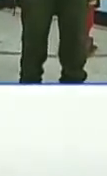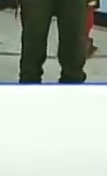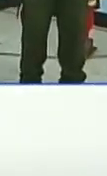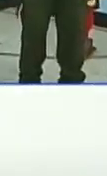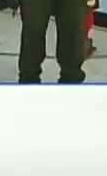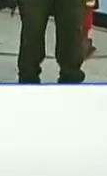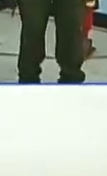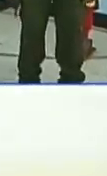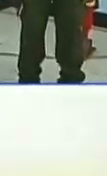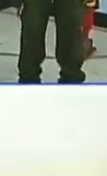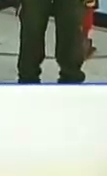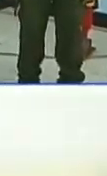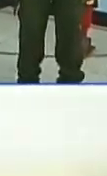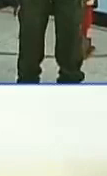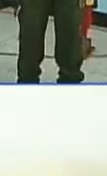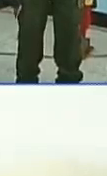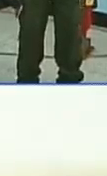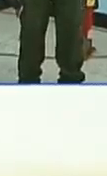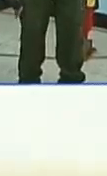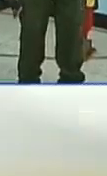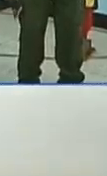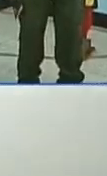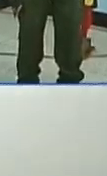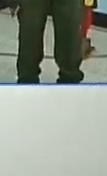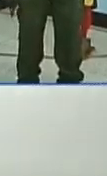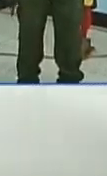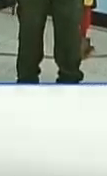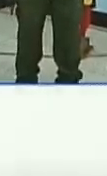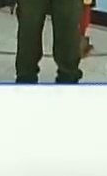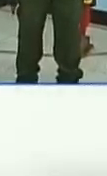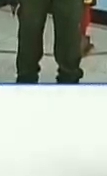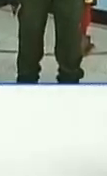Gladys Rosa, habló muy bonito, a Olivia,